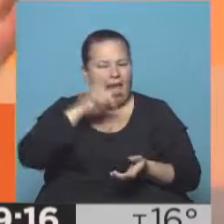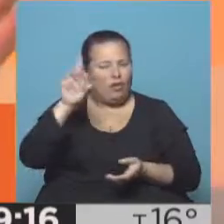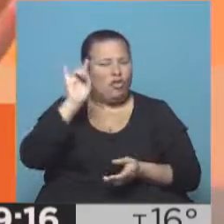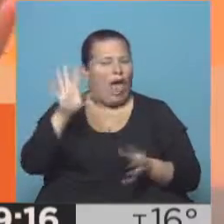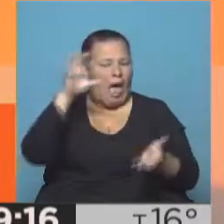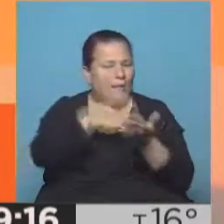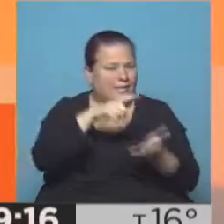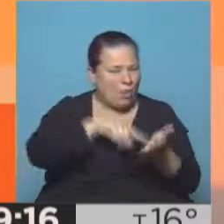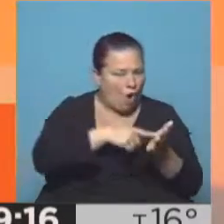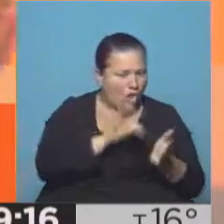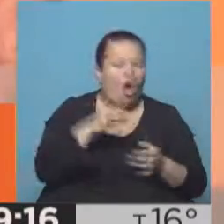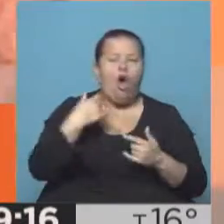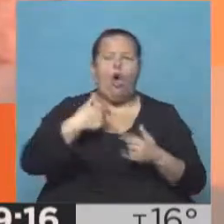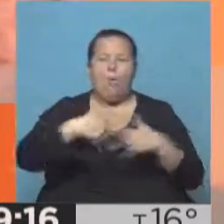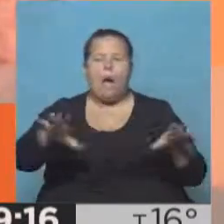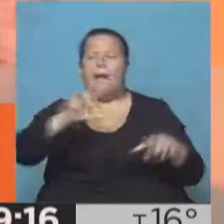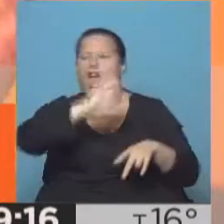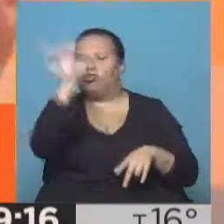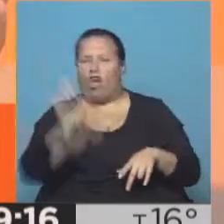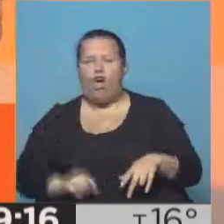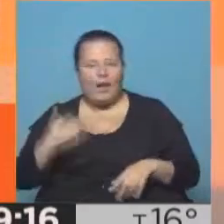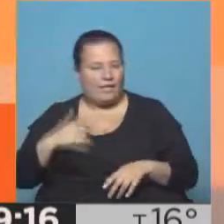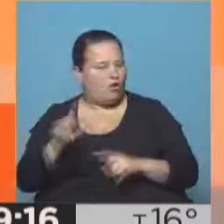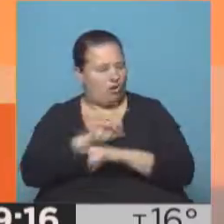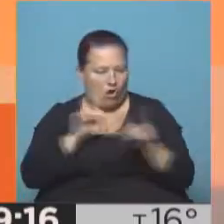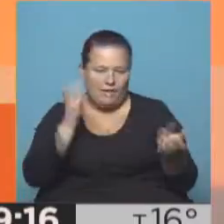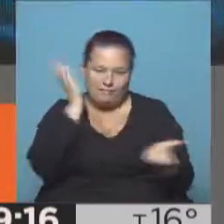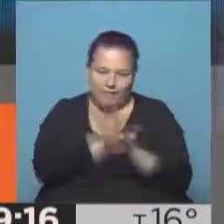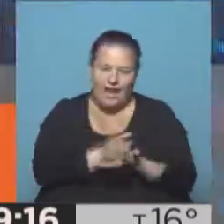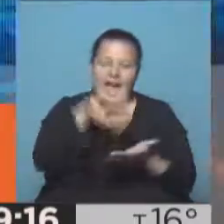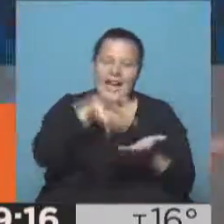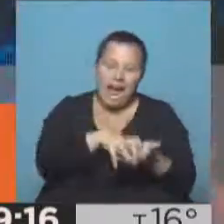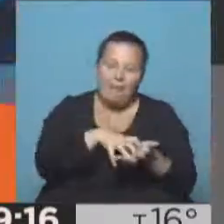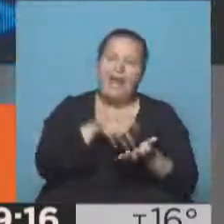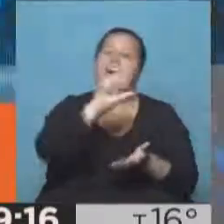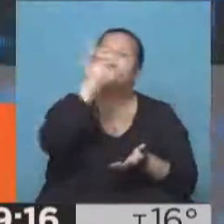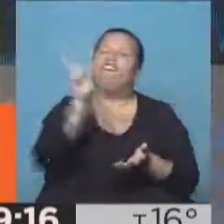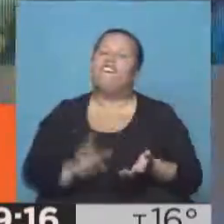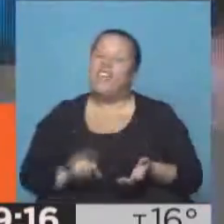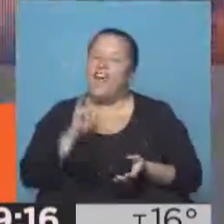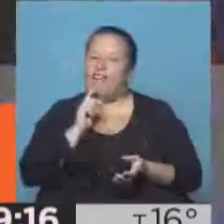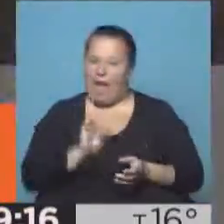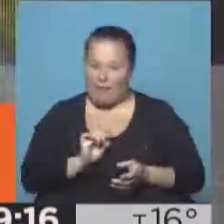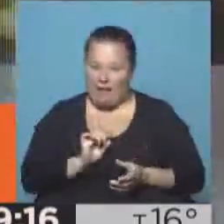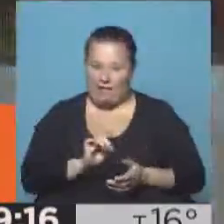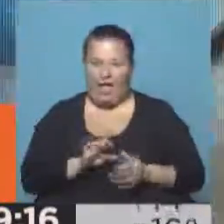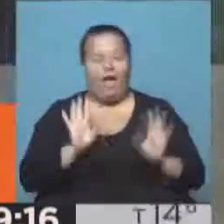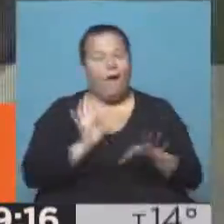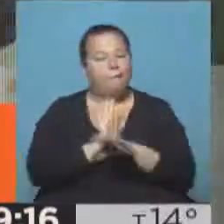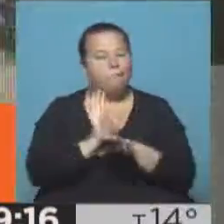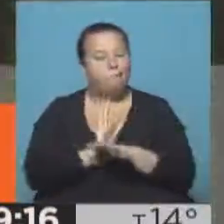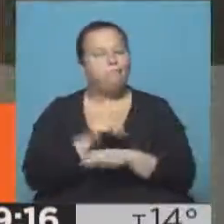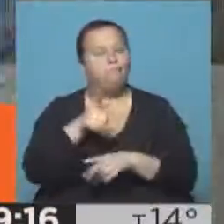competencia en la provincia de Buenos Aires o se extiende para todo el país? No, es un fallo de la Cámara, pero Sí. federal Ajá. de La Plata. O sea,